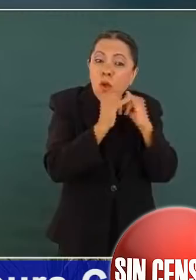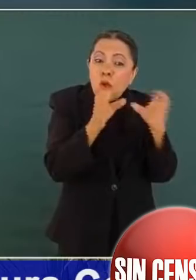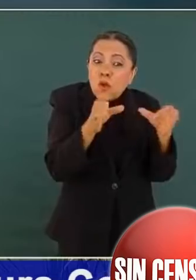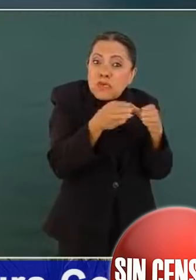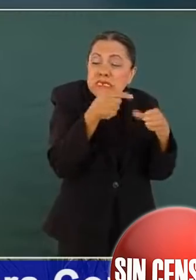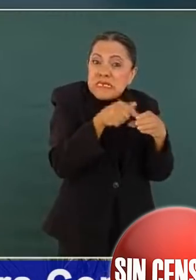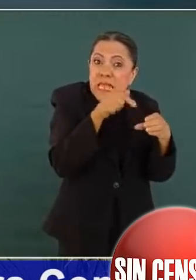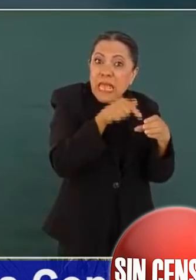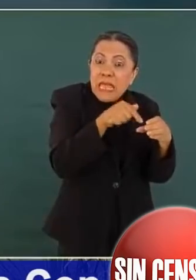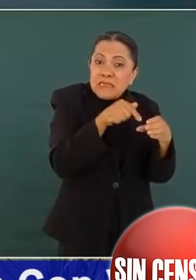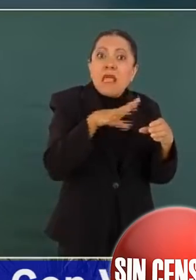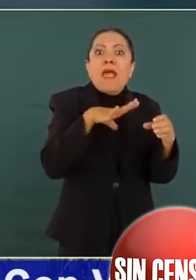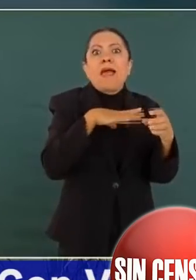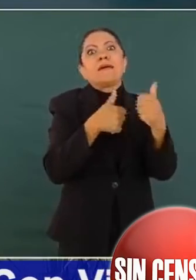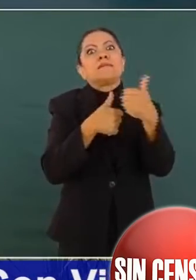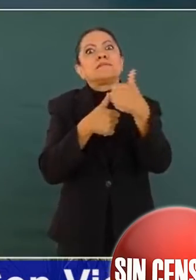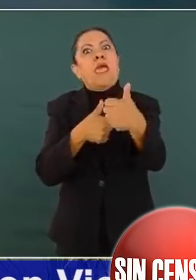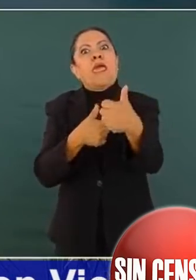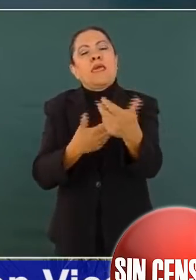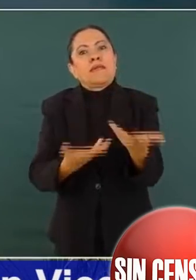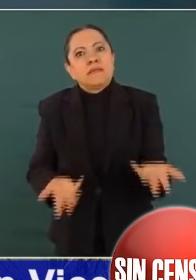son 6.